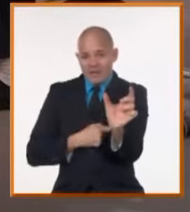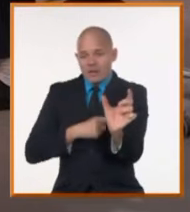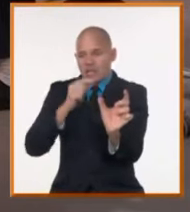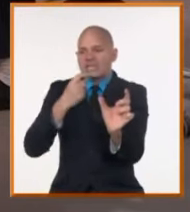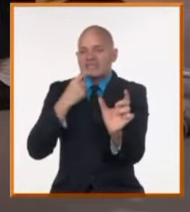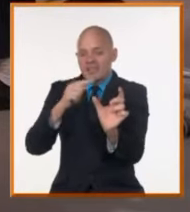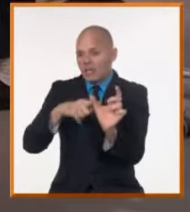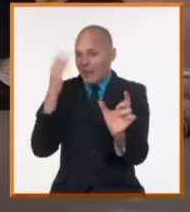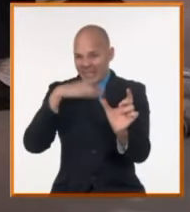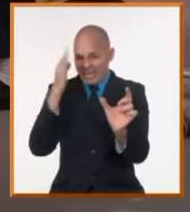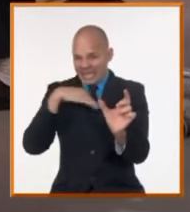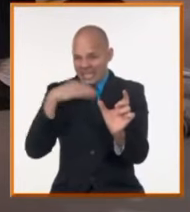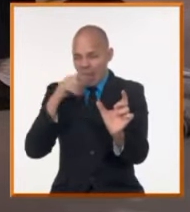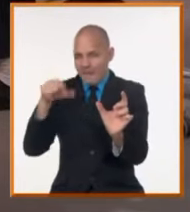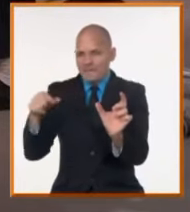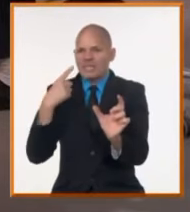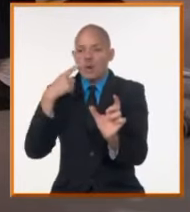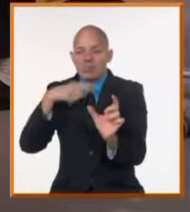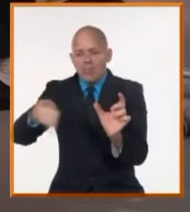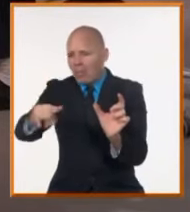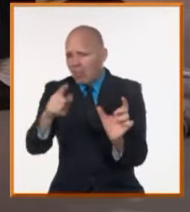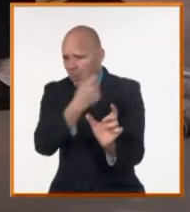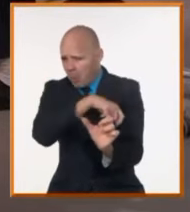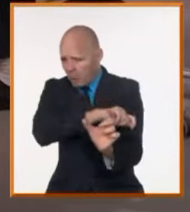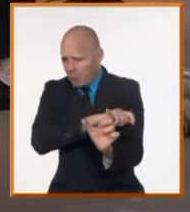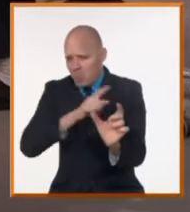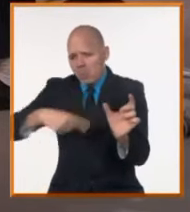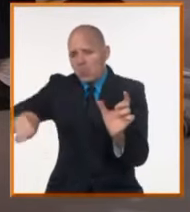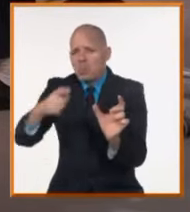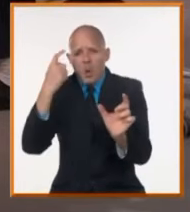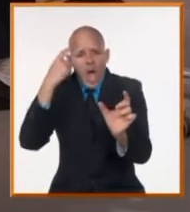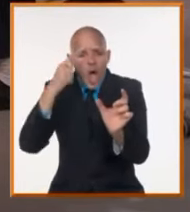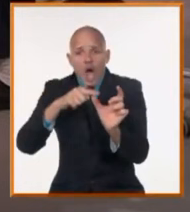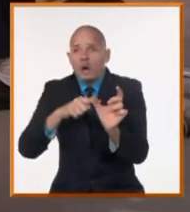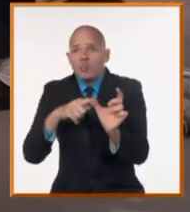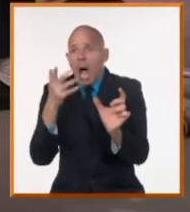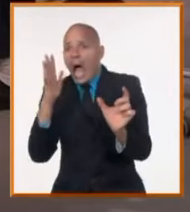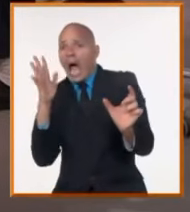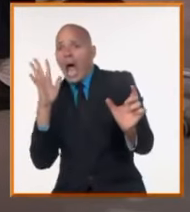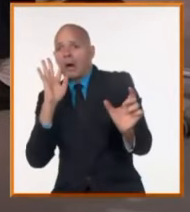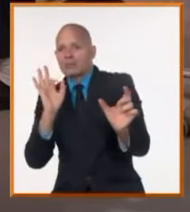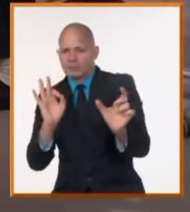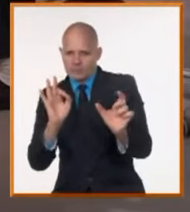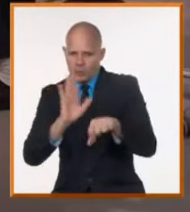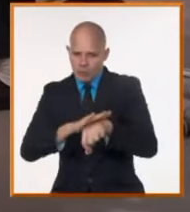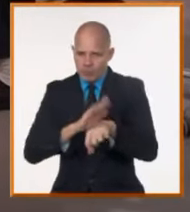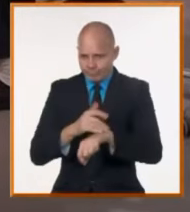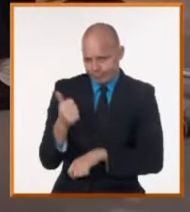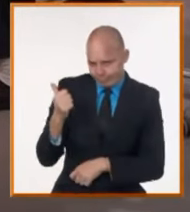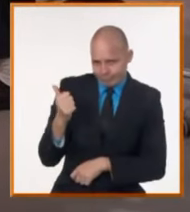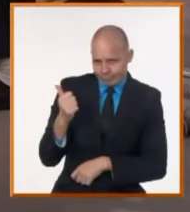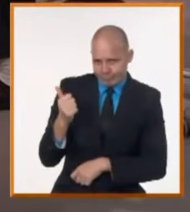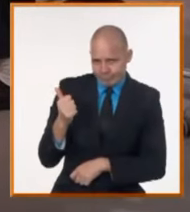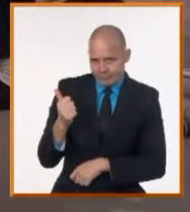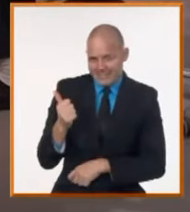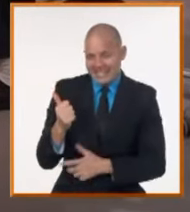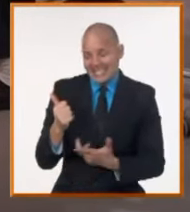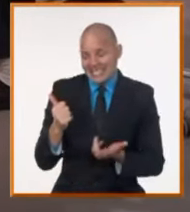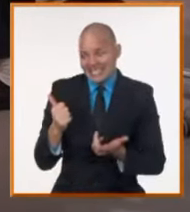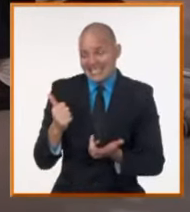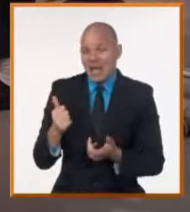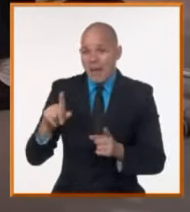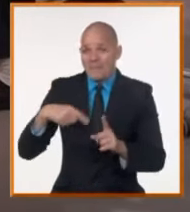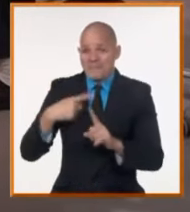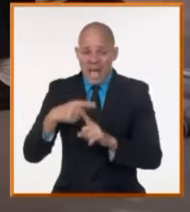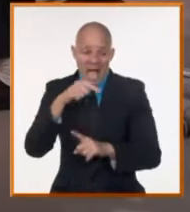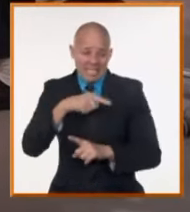y la paz en la versión exacto. original. Y entonces eso, con ese pretexto, apoyaron a las dictaduras que ya se